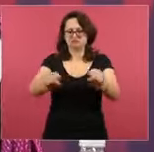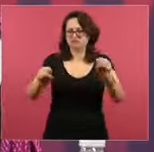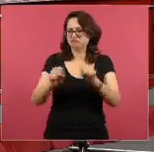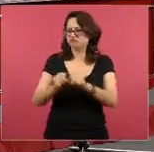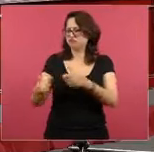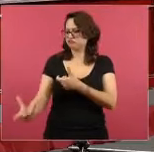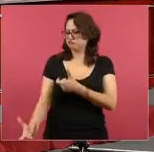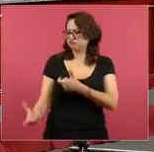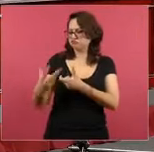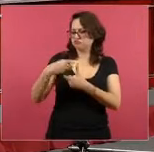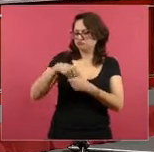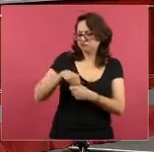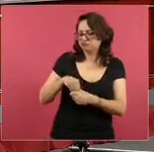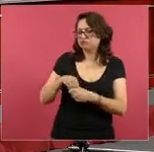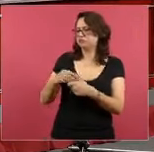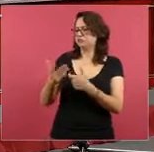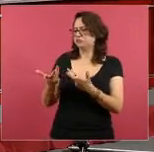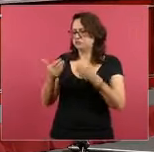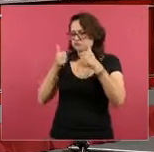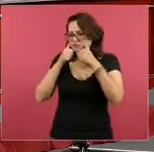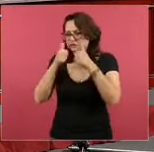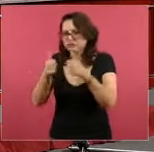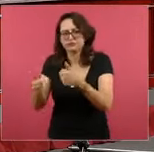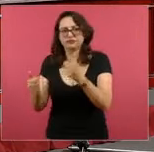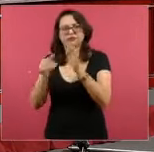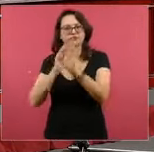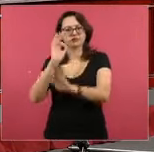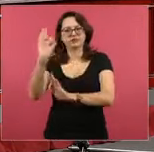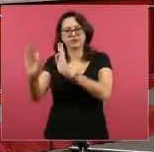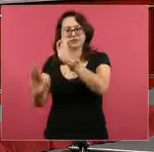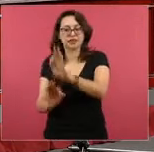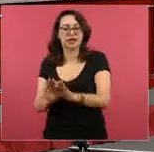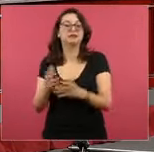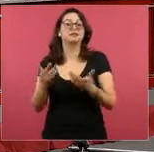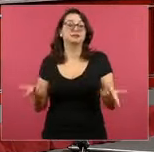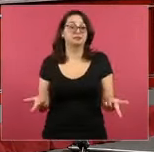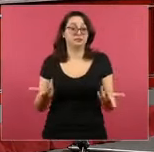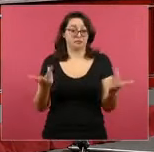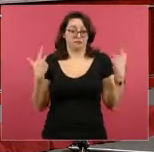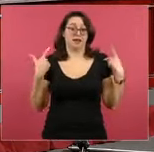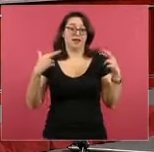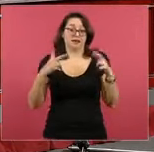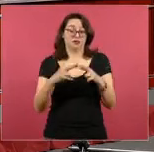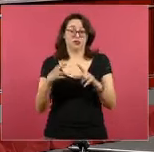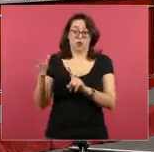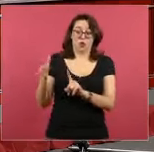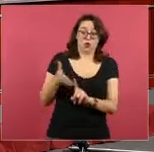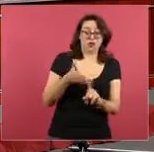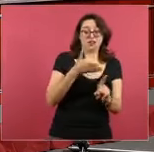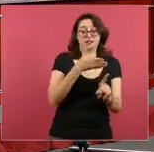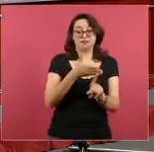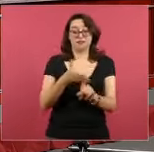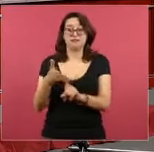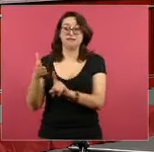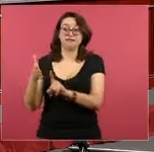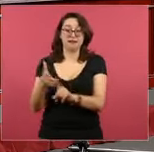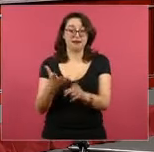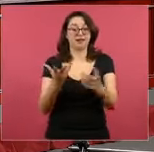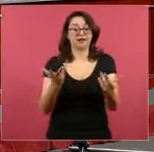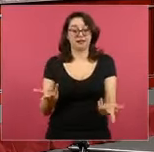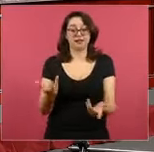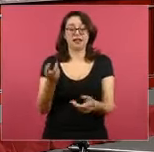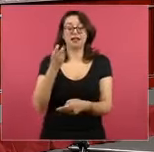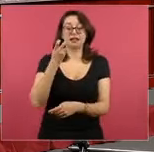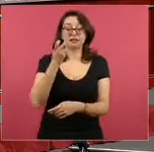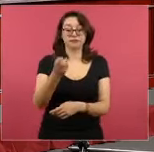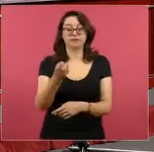lo cuidan, cómo están al pendiente, pero depende de cómo el maestro involucró al grupo para que eso se pudiera hacer. Lo vemos diariamente en las